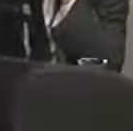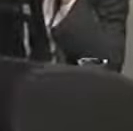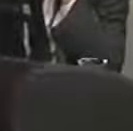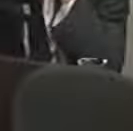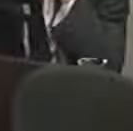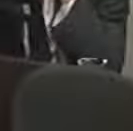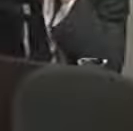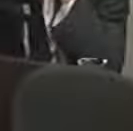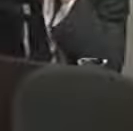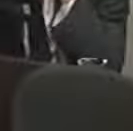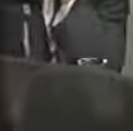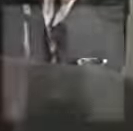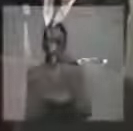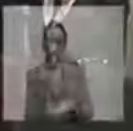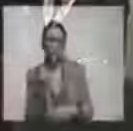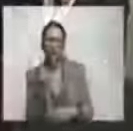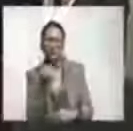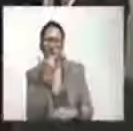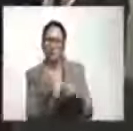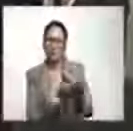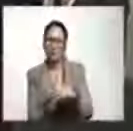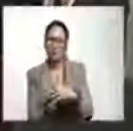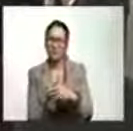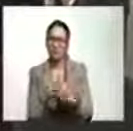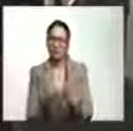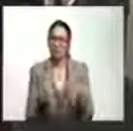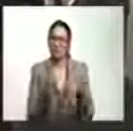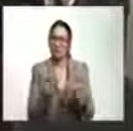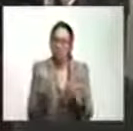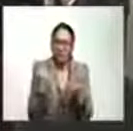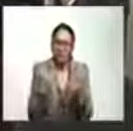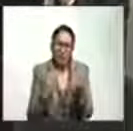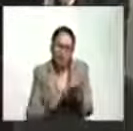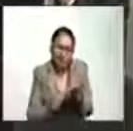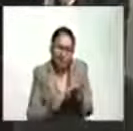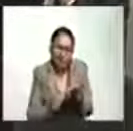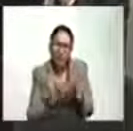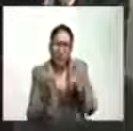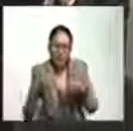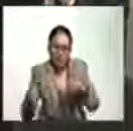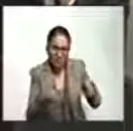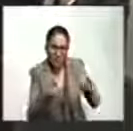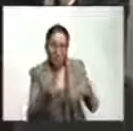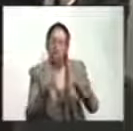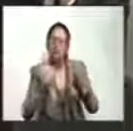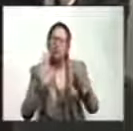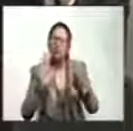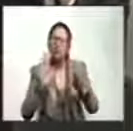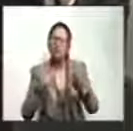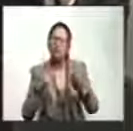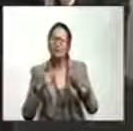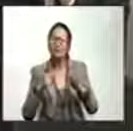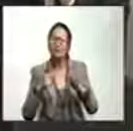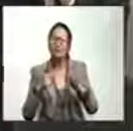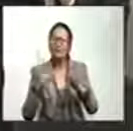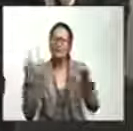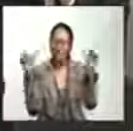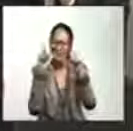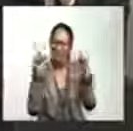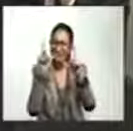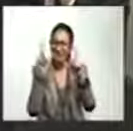allí fue darle mantenimiento a unos canales no privados, a